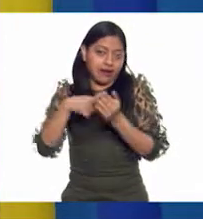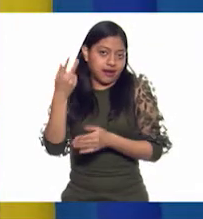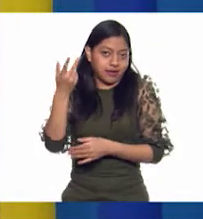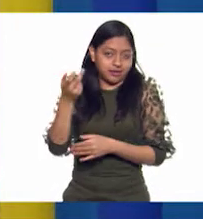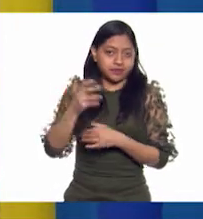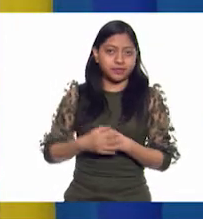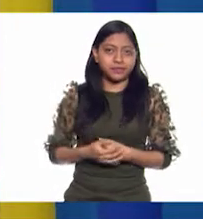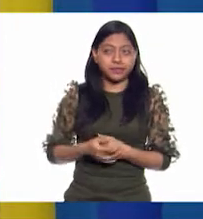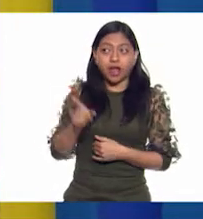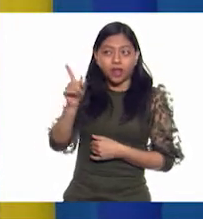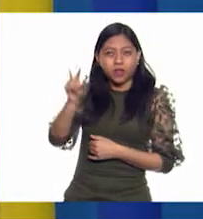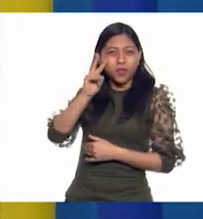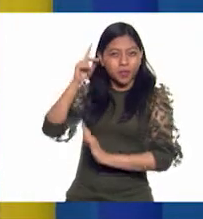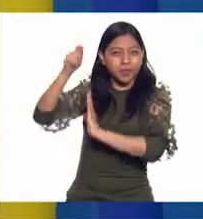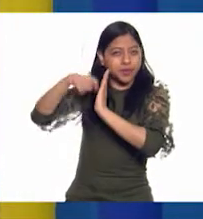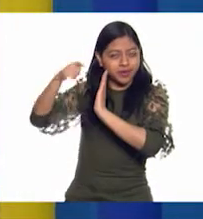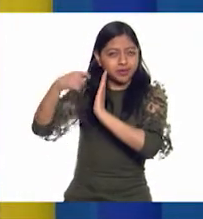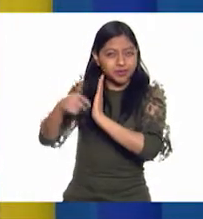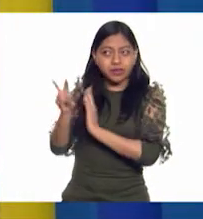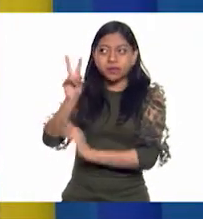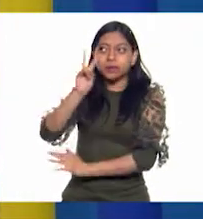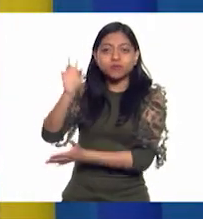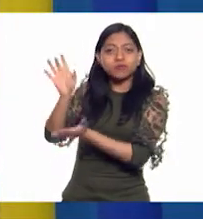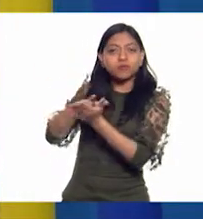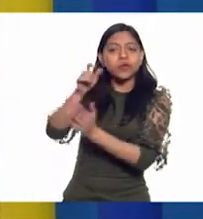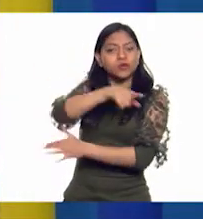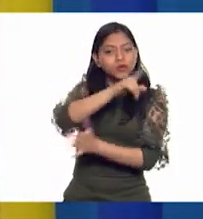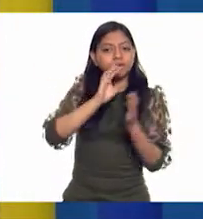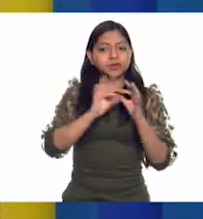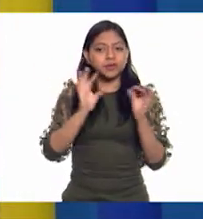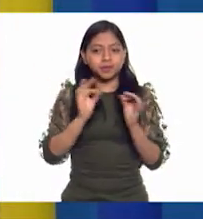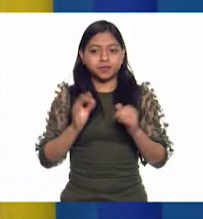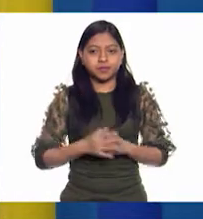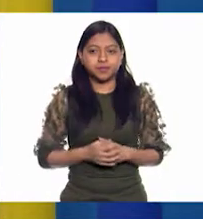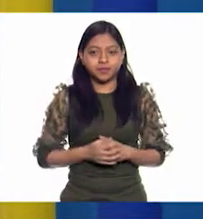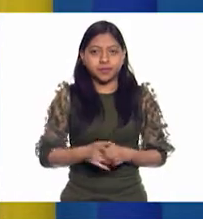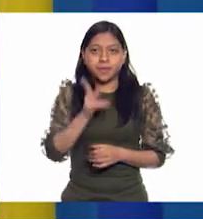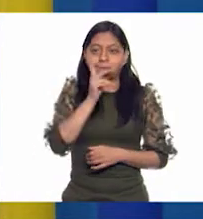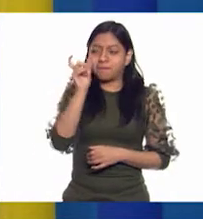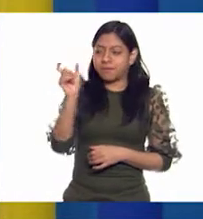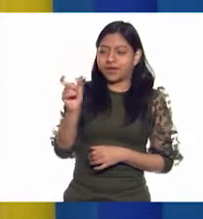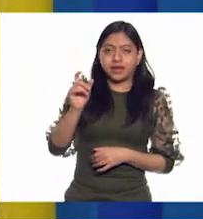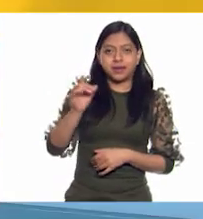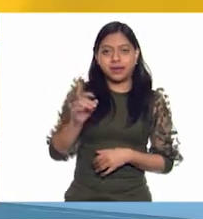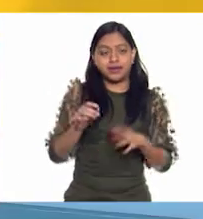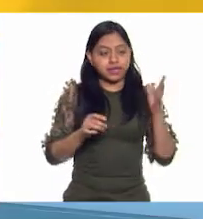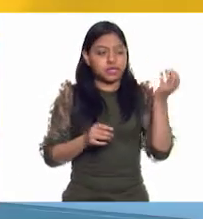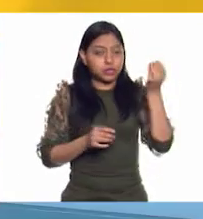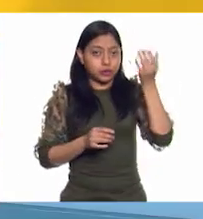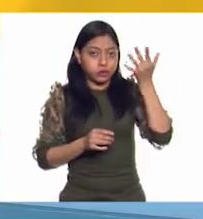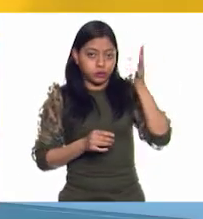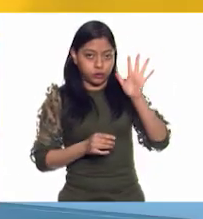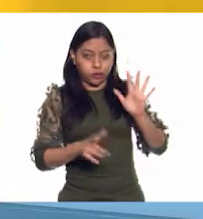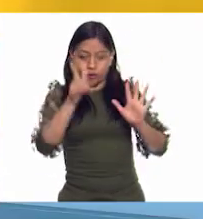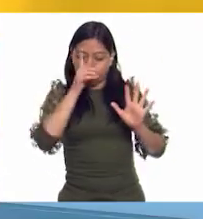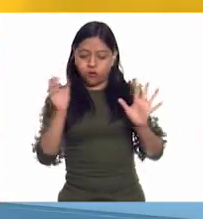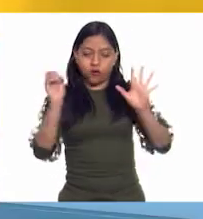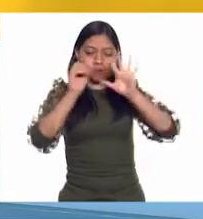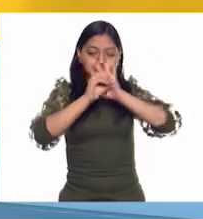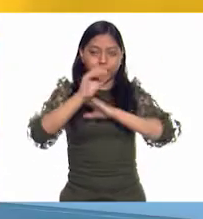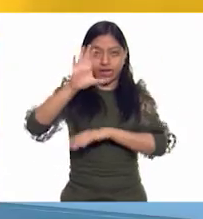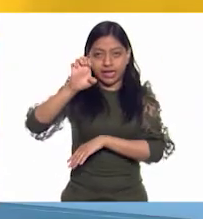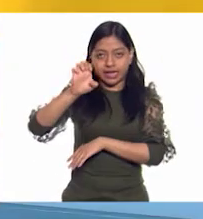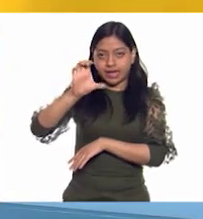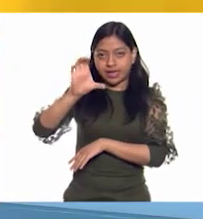en la información de los videos, ¿me puedes decir qué significa la palabra eclipse? Por supuesto. Eso. Escuché